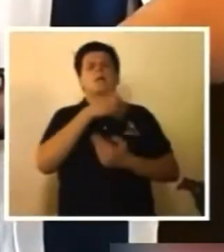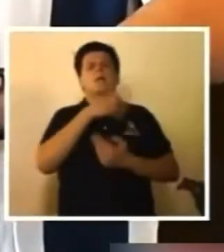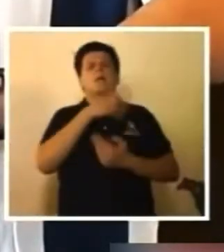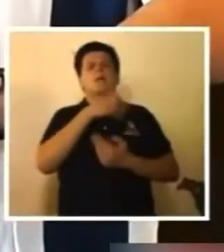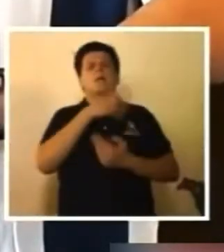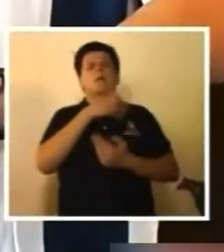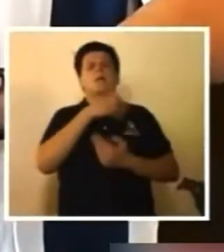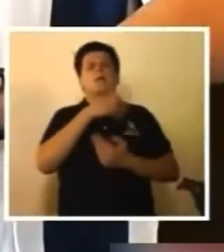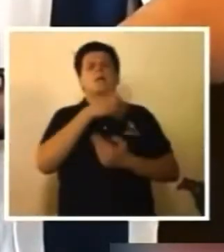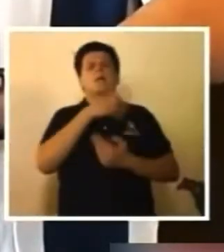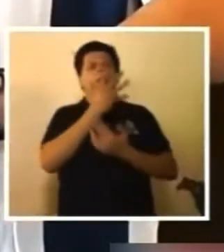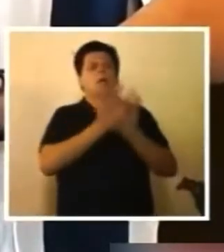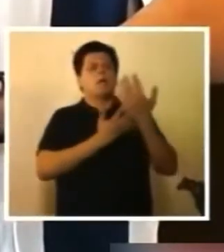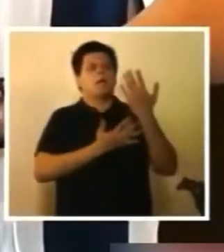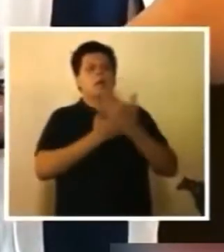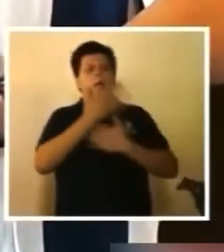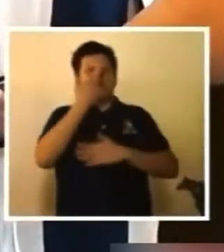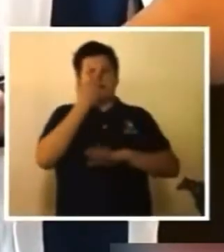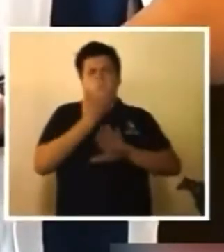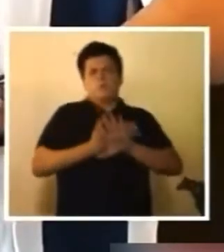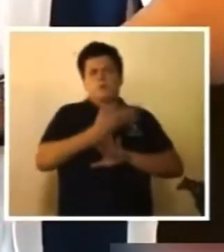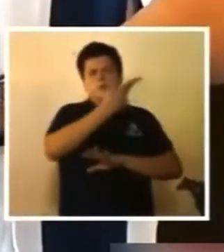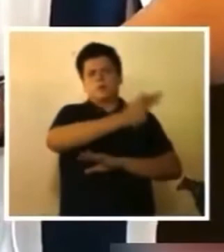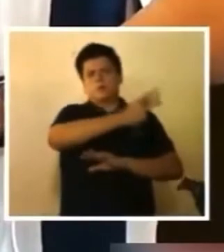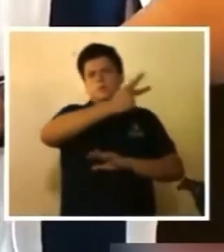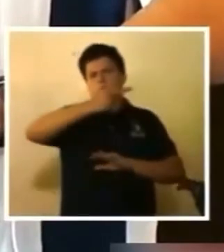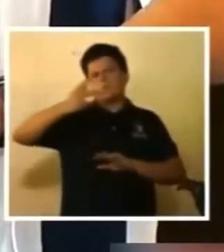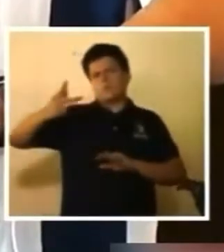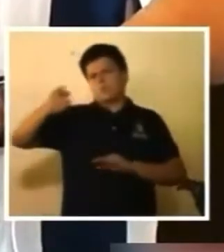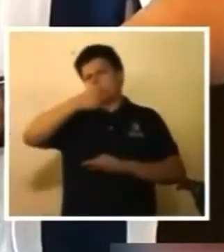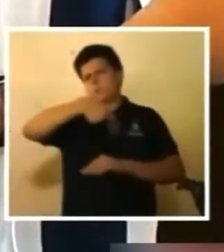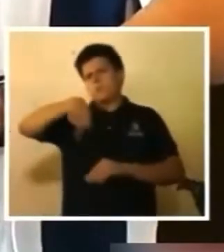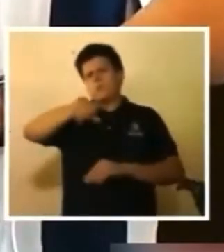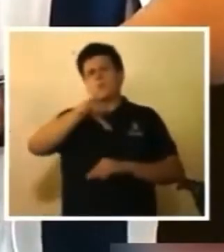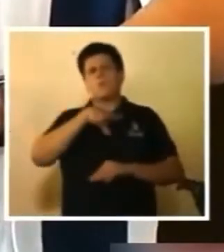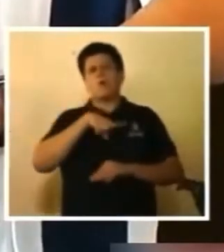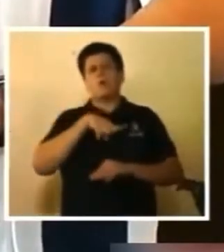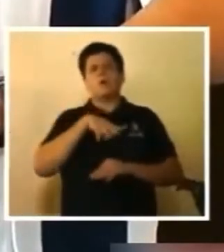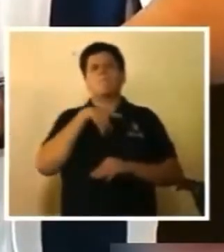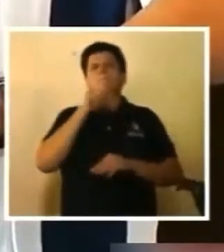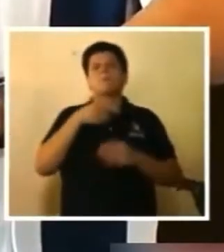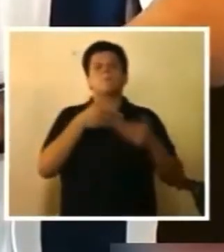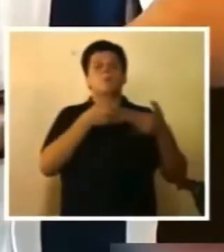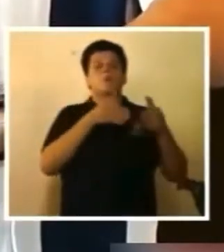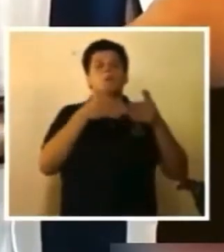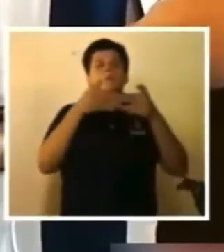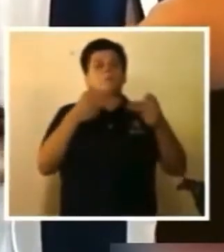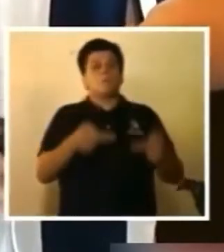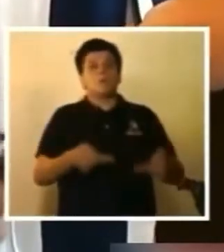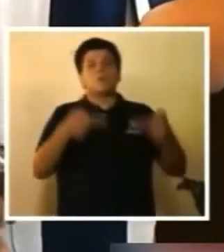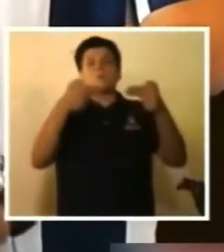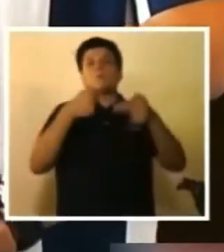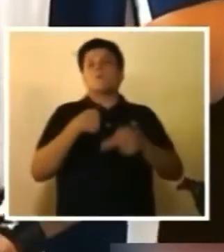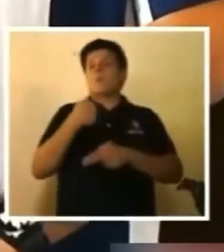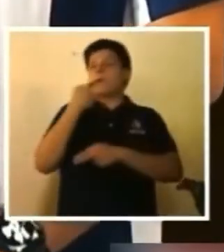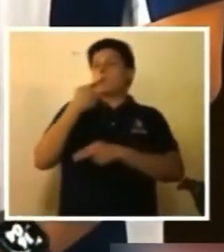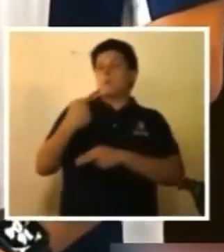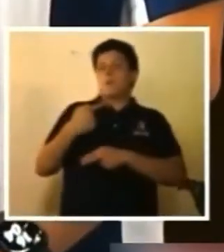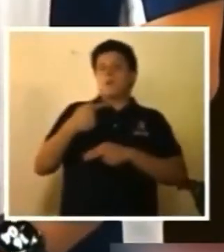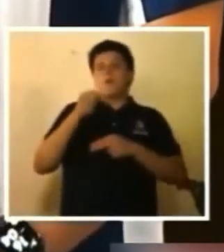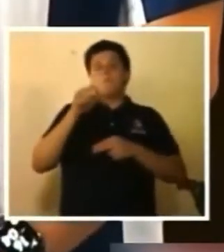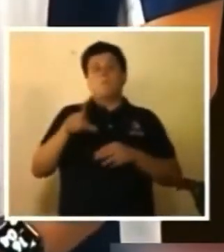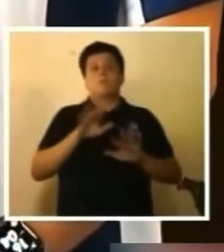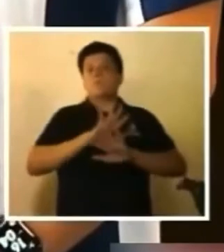tomando la responsabilidad que se debe porque esta es la la apertura de así lo diré no de la regadera